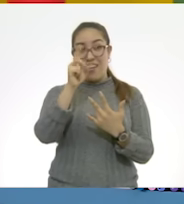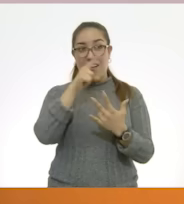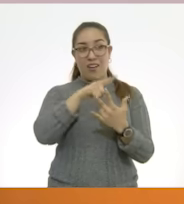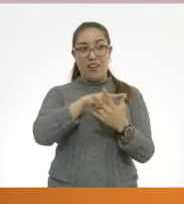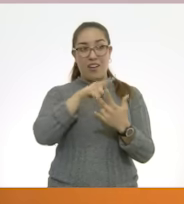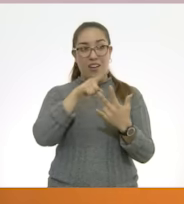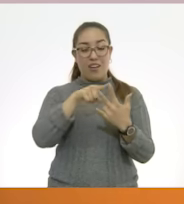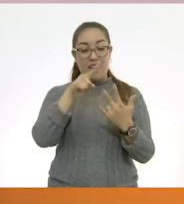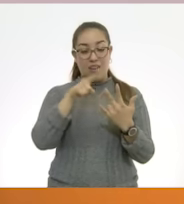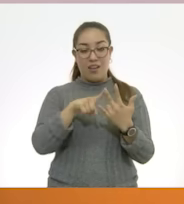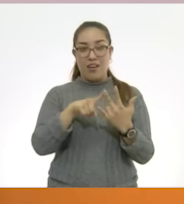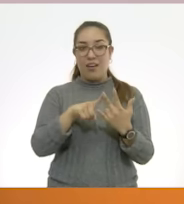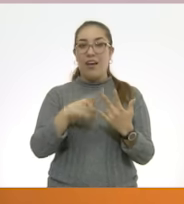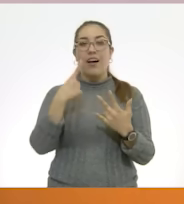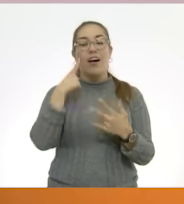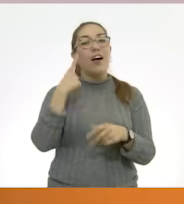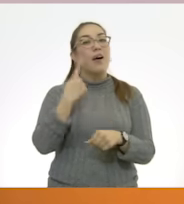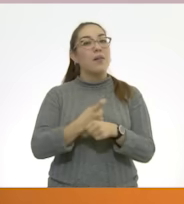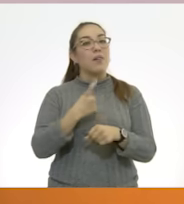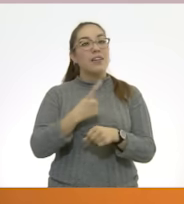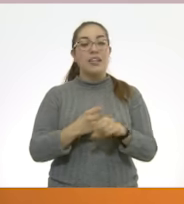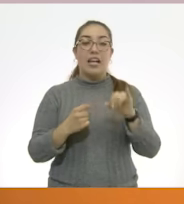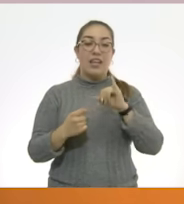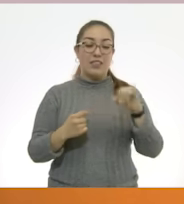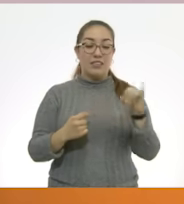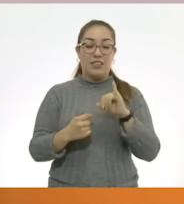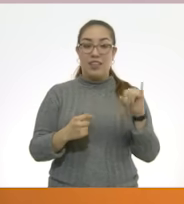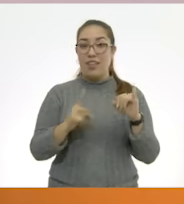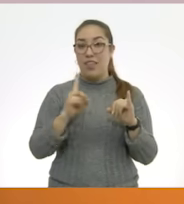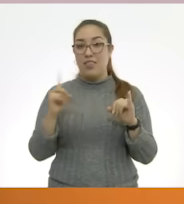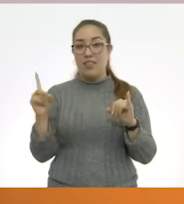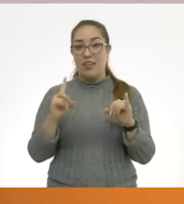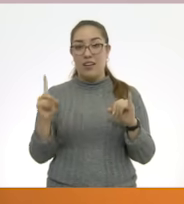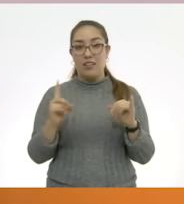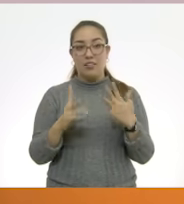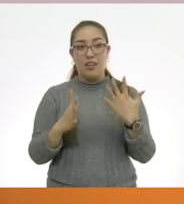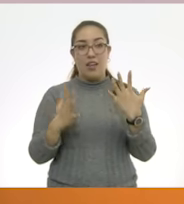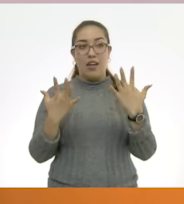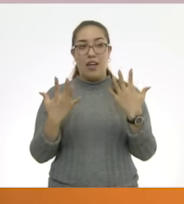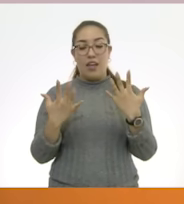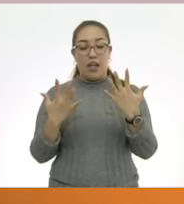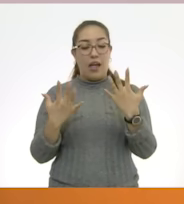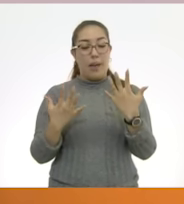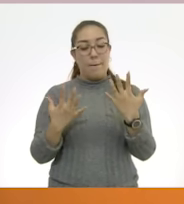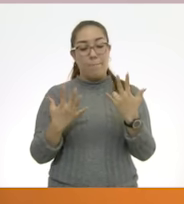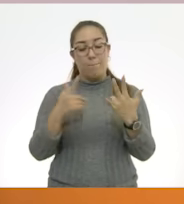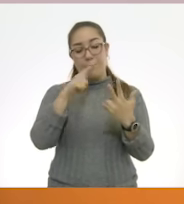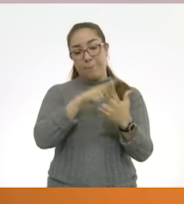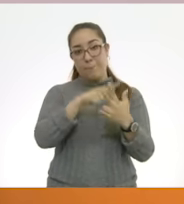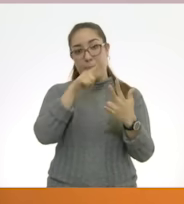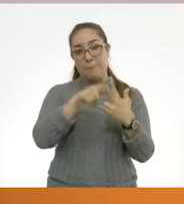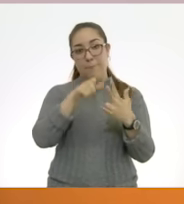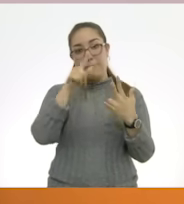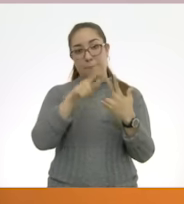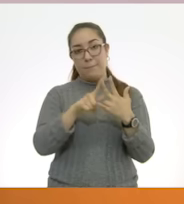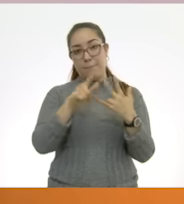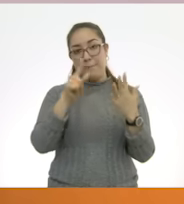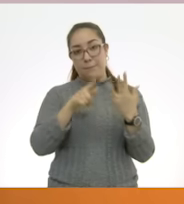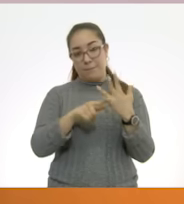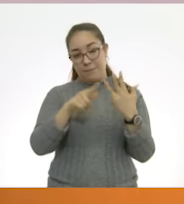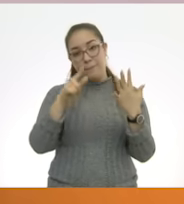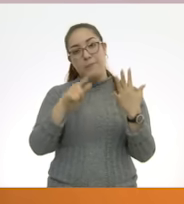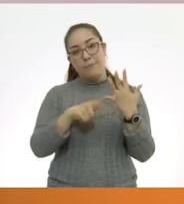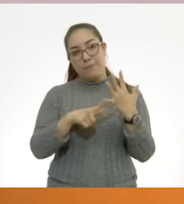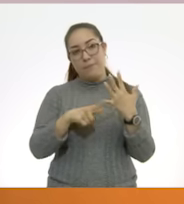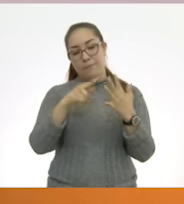Vamos a empezar a contar de izquierda a derecha tus dedos. Uh-huh. Teniendo tus manos de frente, vas a contar de izquierda a derecha. 1, 2, 3,